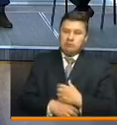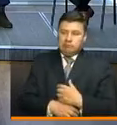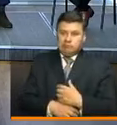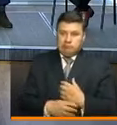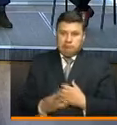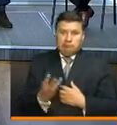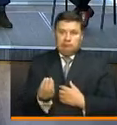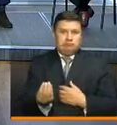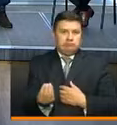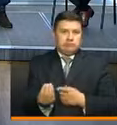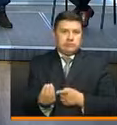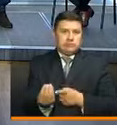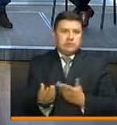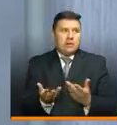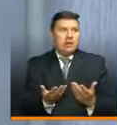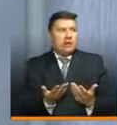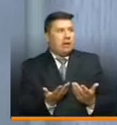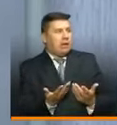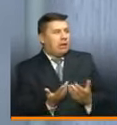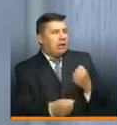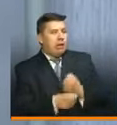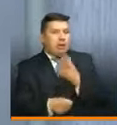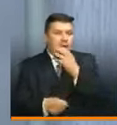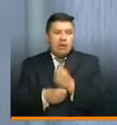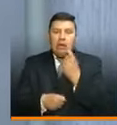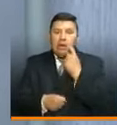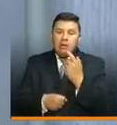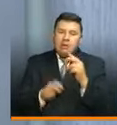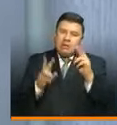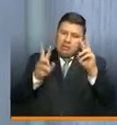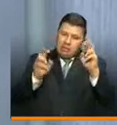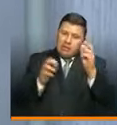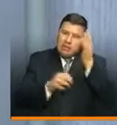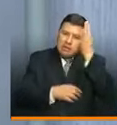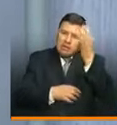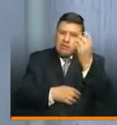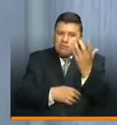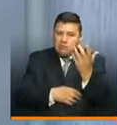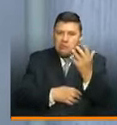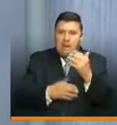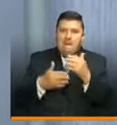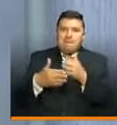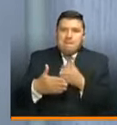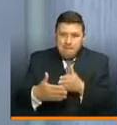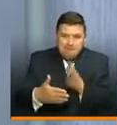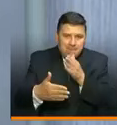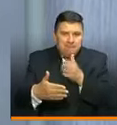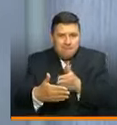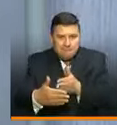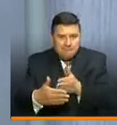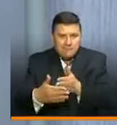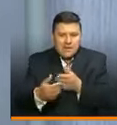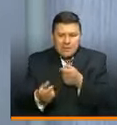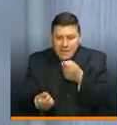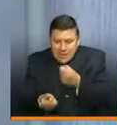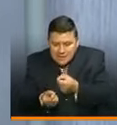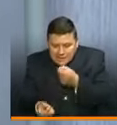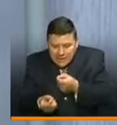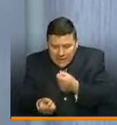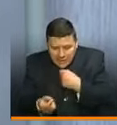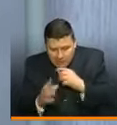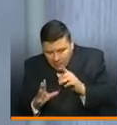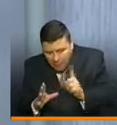grupo que ha estado muy sacrificado dentro de ese tema, y de pronto tenemos la barrera de decir, es que estás muy cerca, pero de